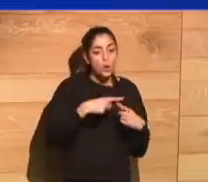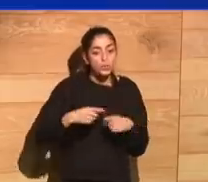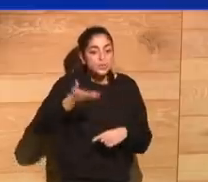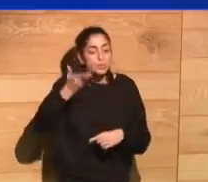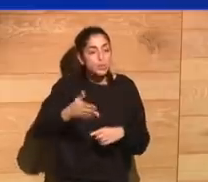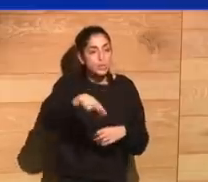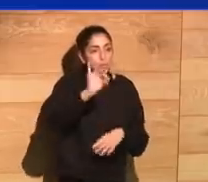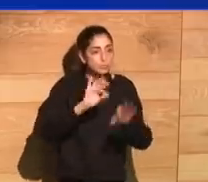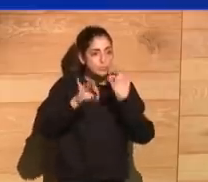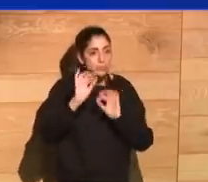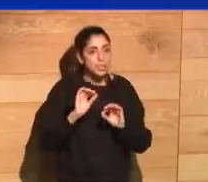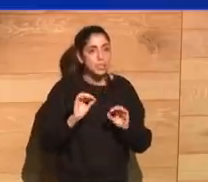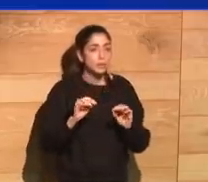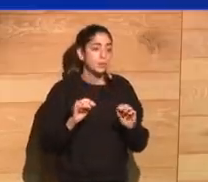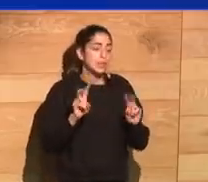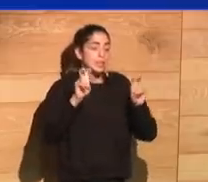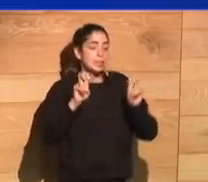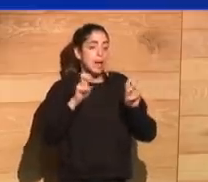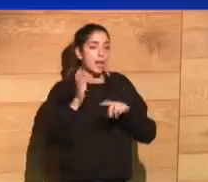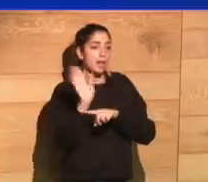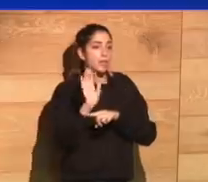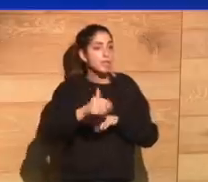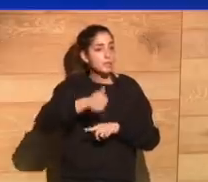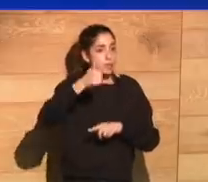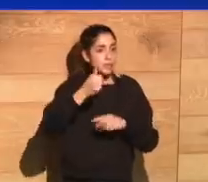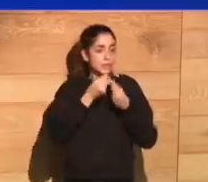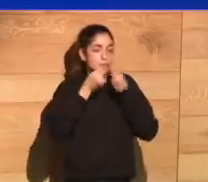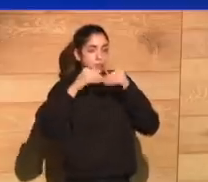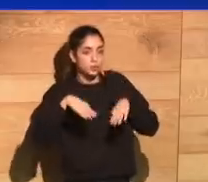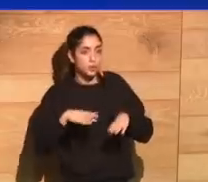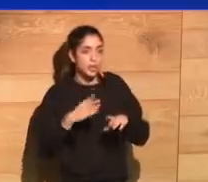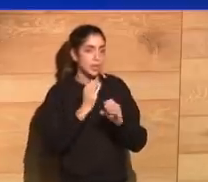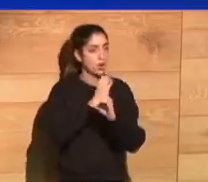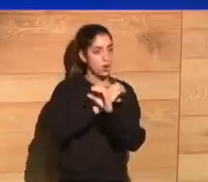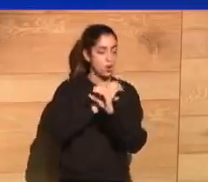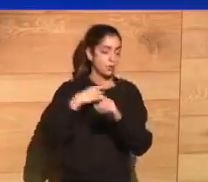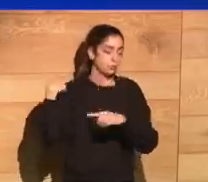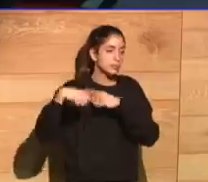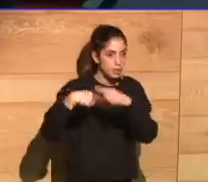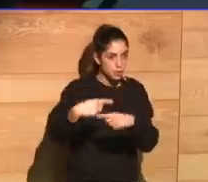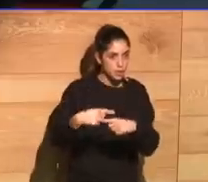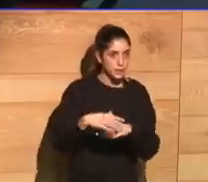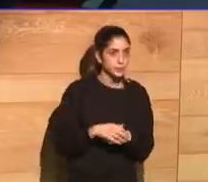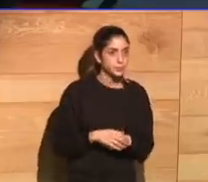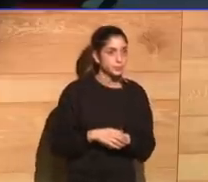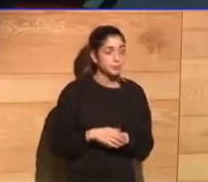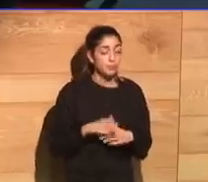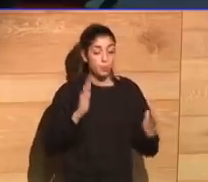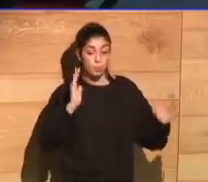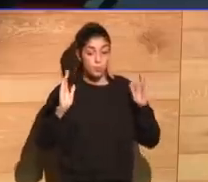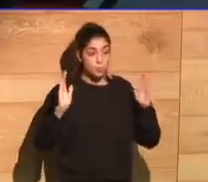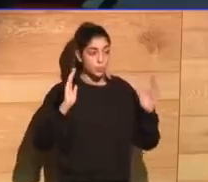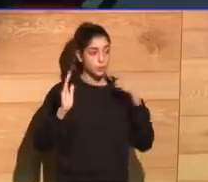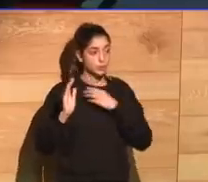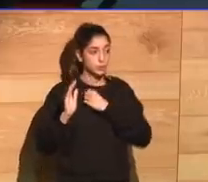fundamentales, los más cinemáticos, por decirlo así, de la historia del TV original. Hay un momento que es